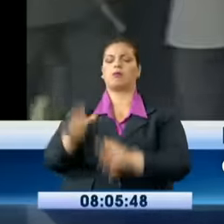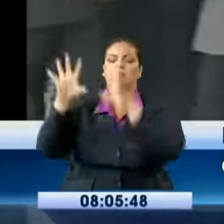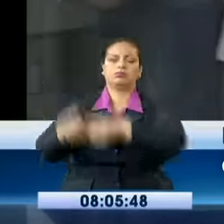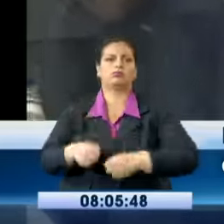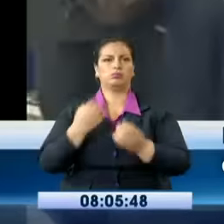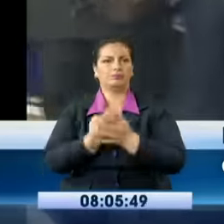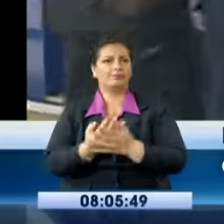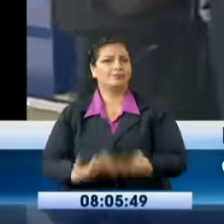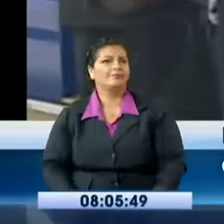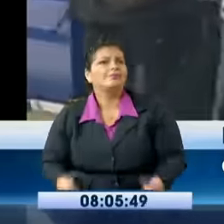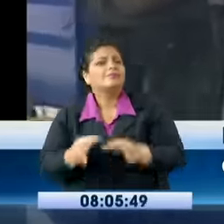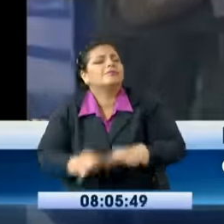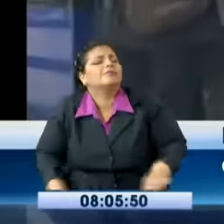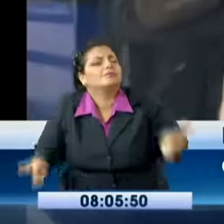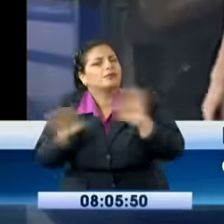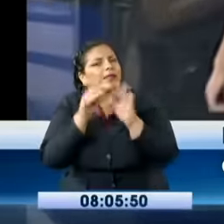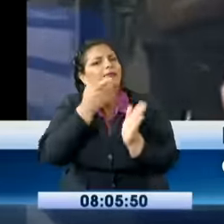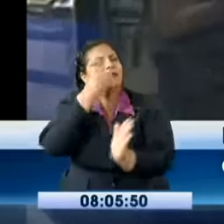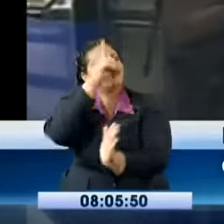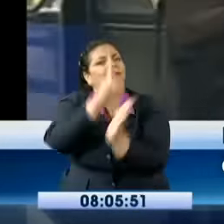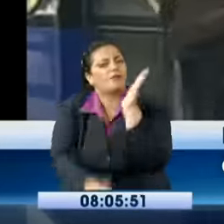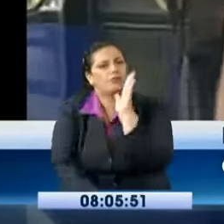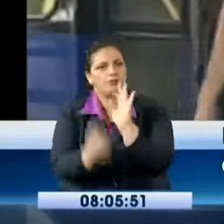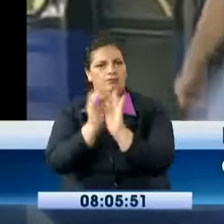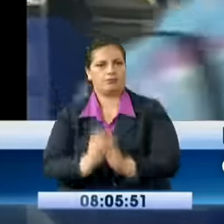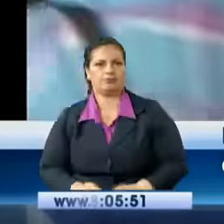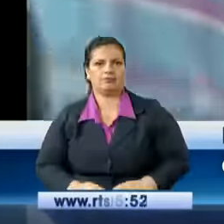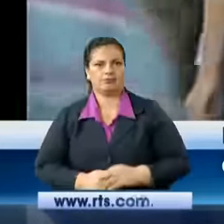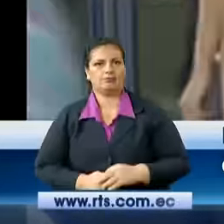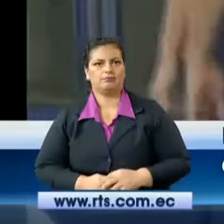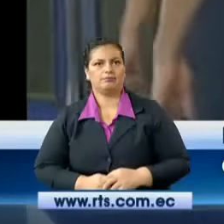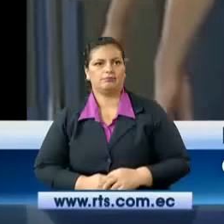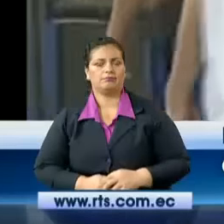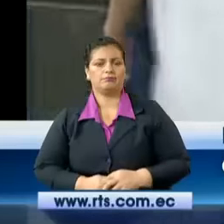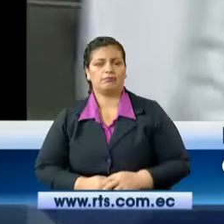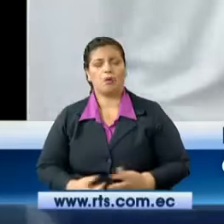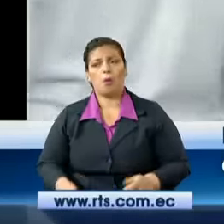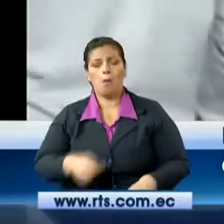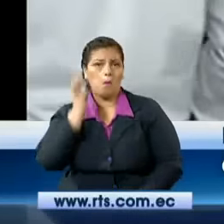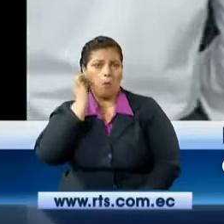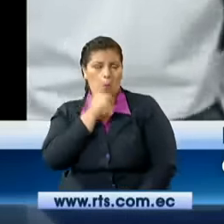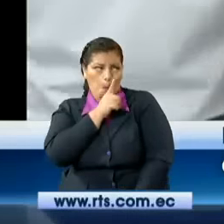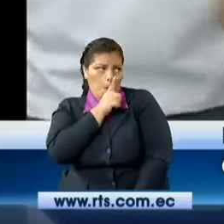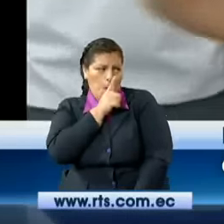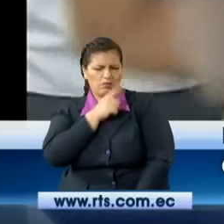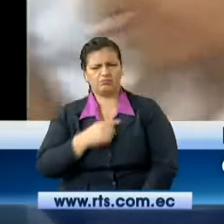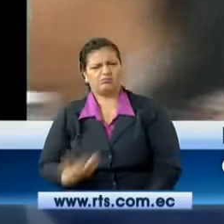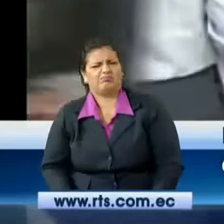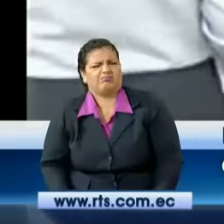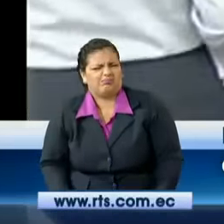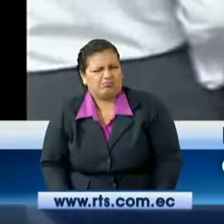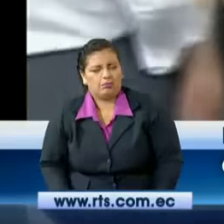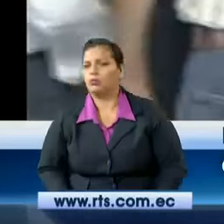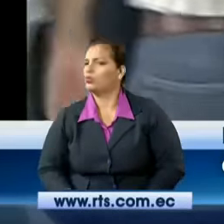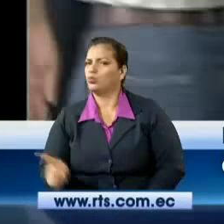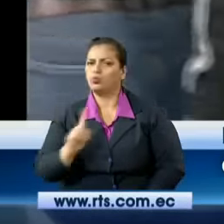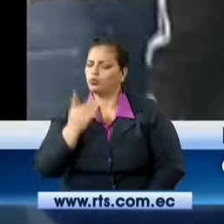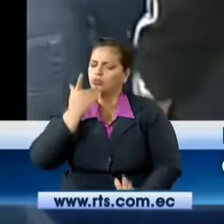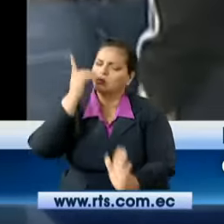que es lo importante y lo necesario, porque de lo contrario simplemente queda en el aire. Aparte, estamos viendo